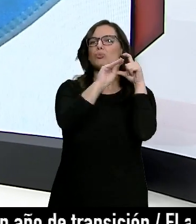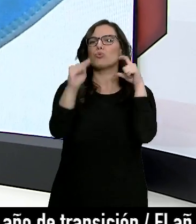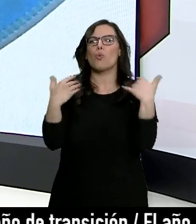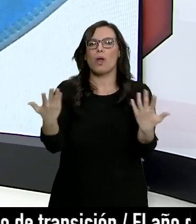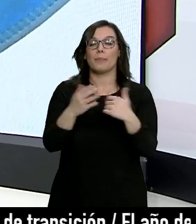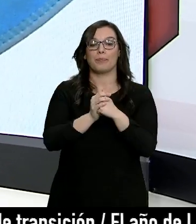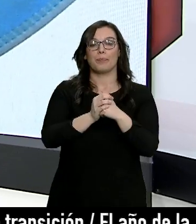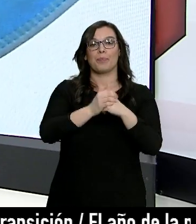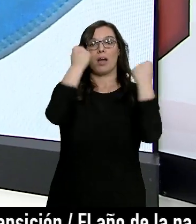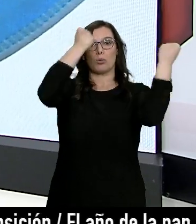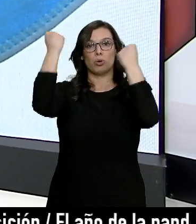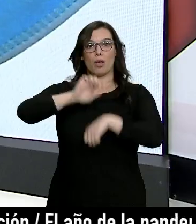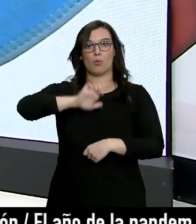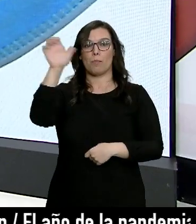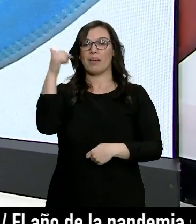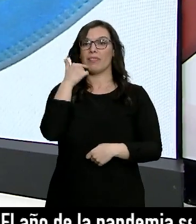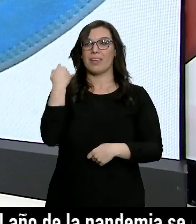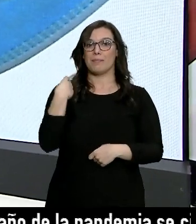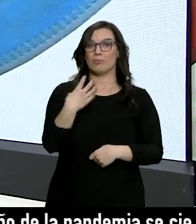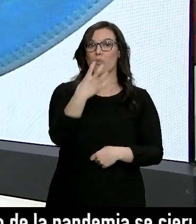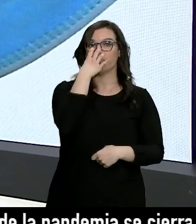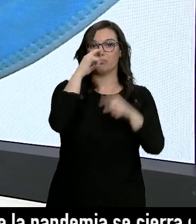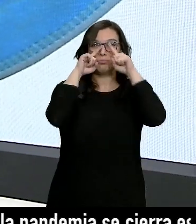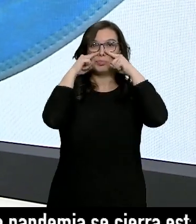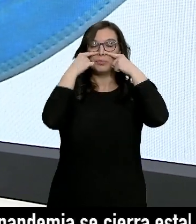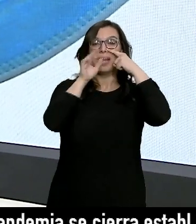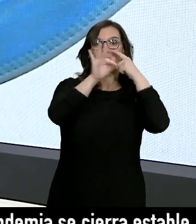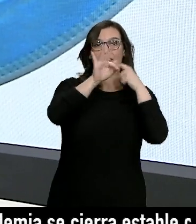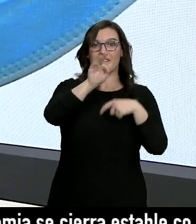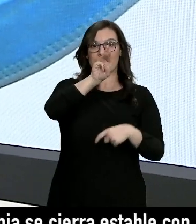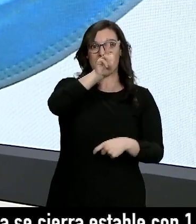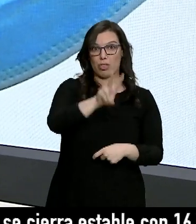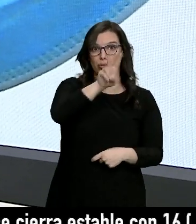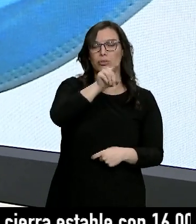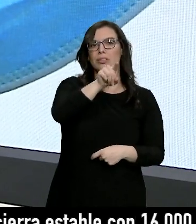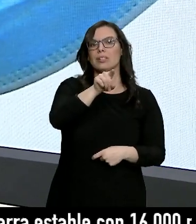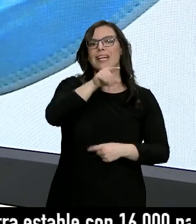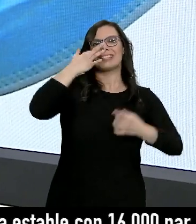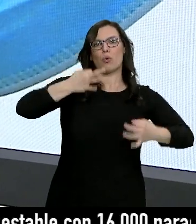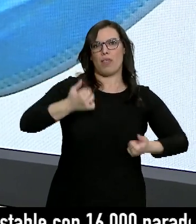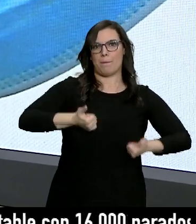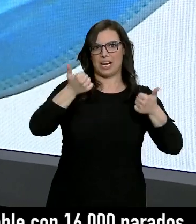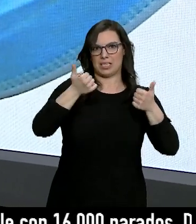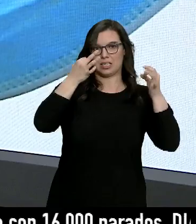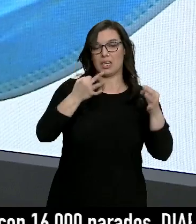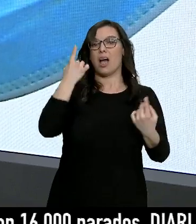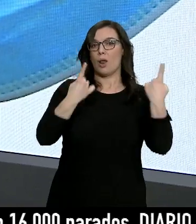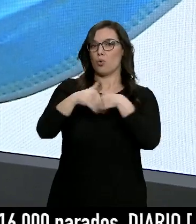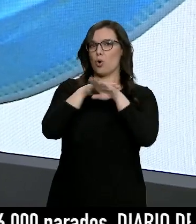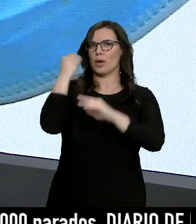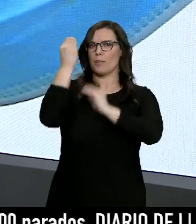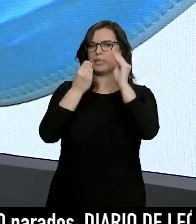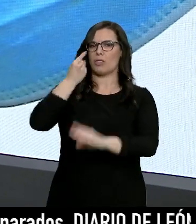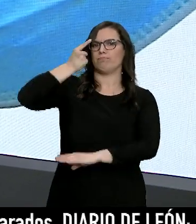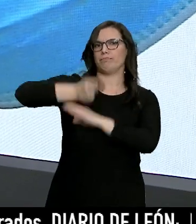autoridades europeas han señalado que las FFP2 son las más seguras y muchos gobiernos se están planteando obligar a los